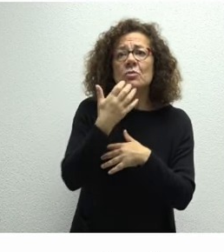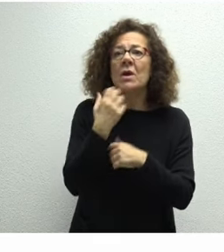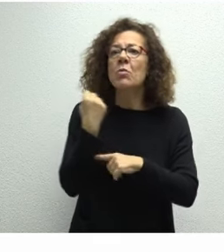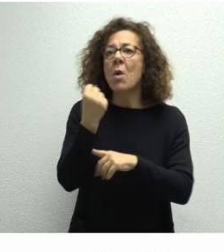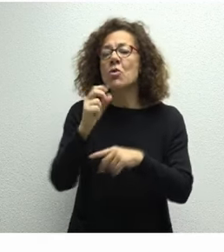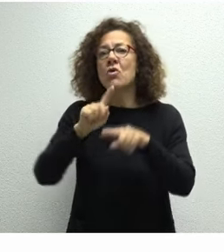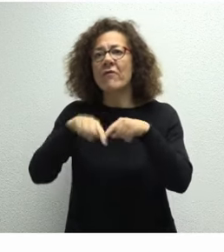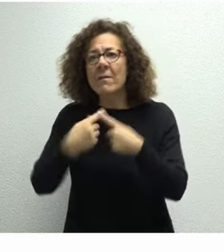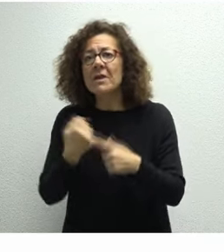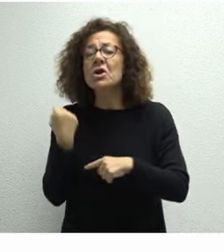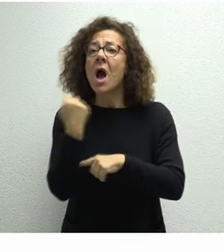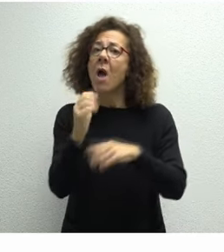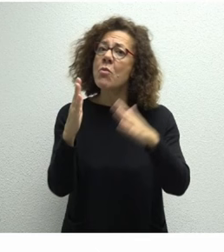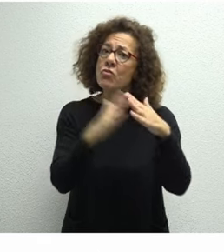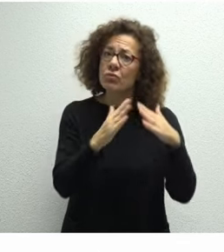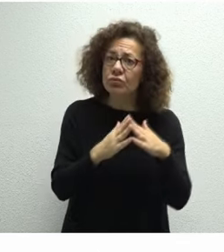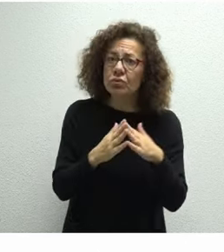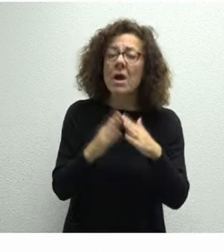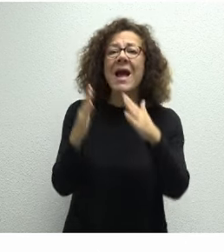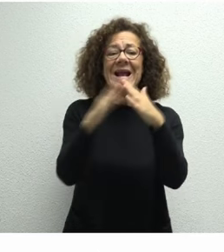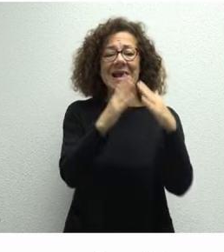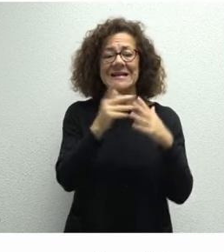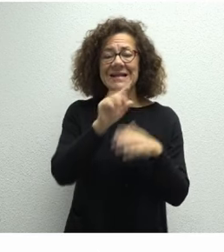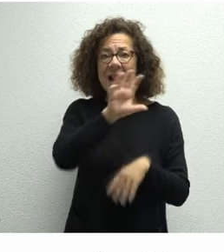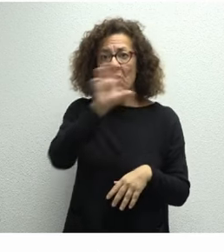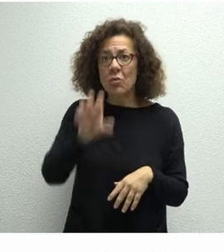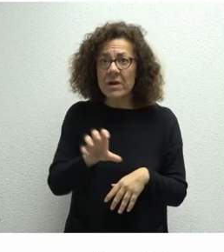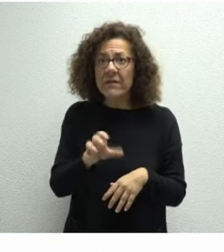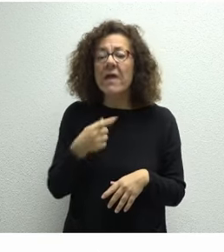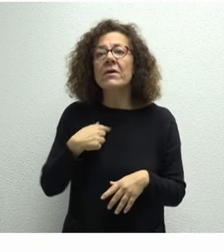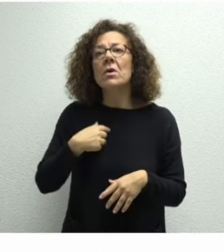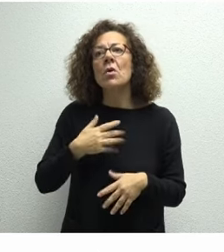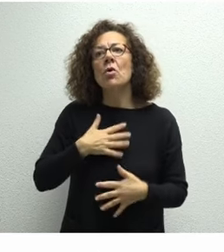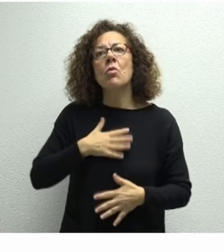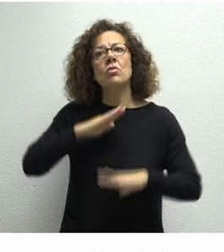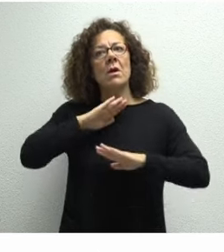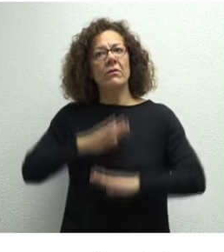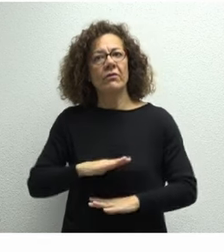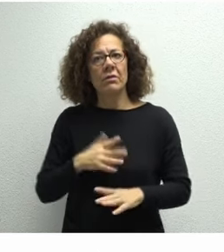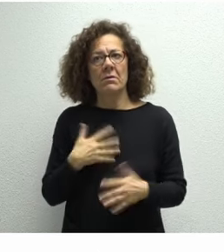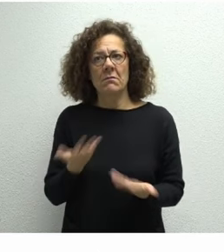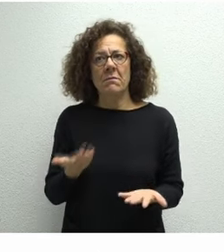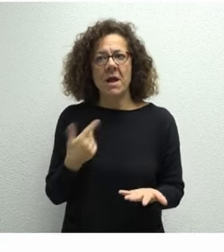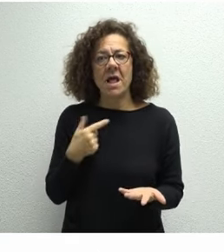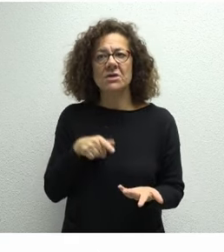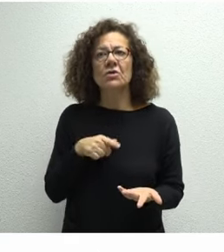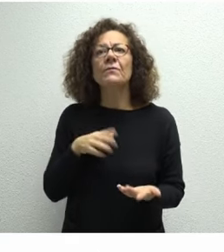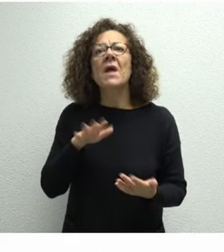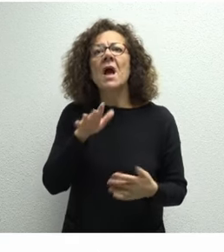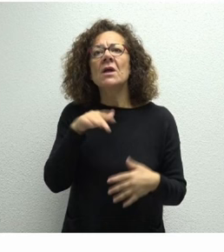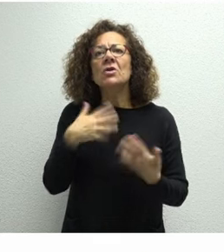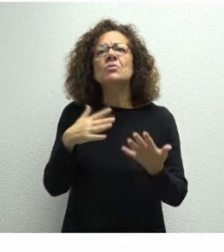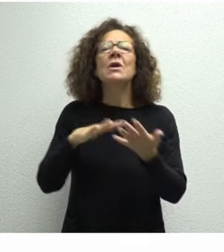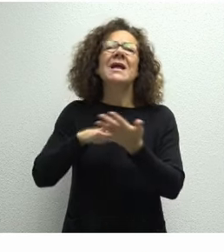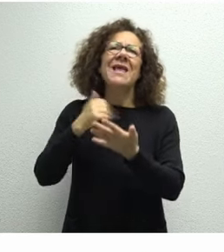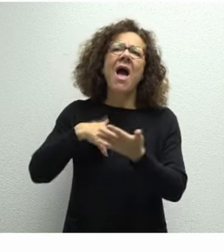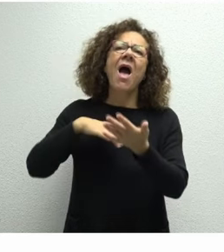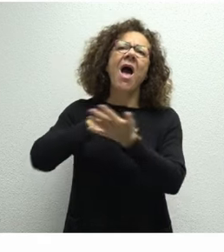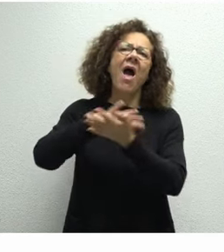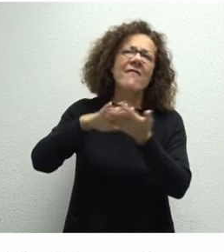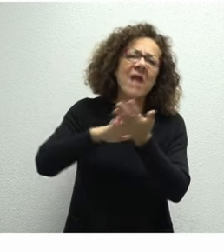familias apoyo domiciliario viviendas en la comunidad eh respiro etcétera etcétera no lo llevamos hablando y diciendo